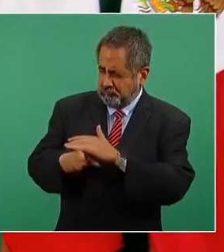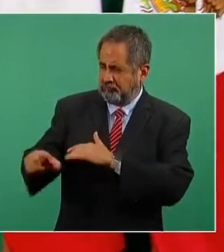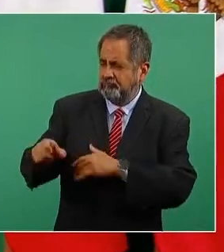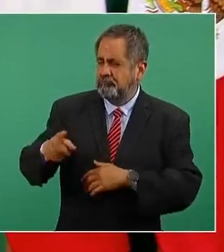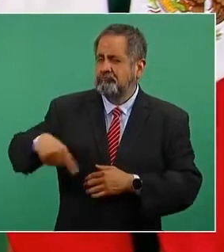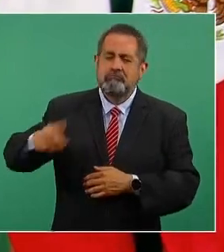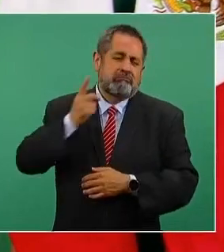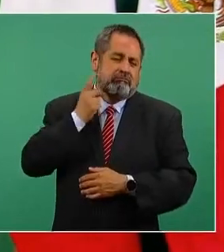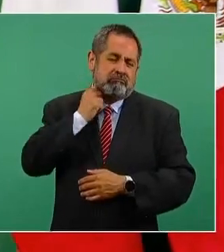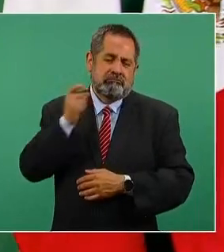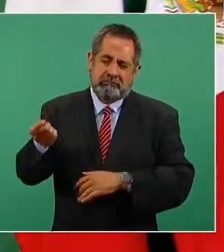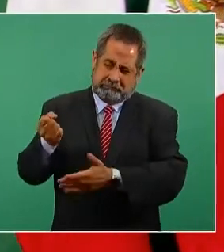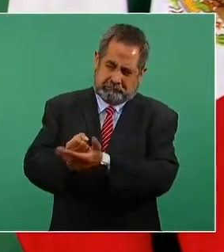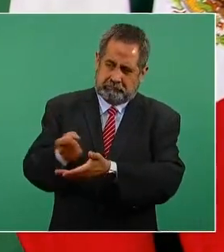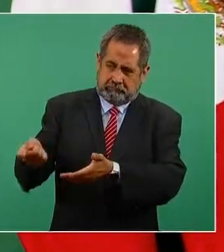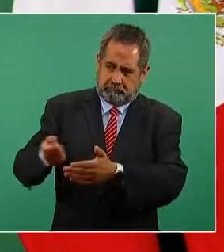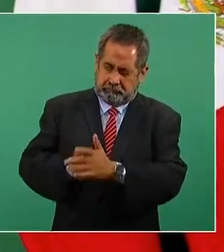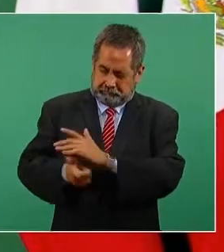dinero a los legisladores